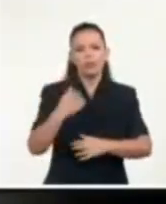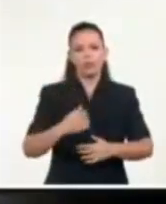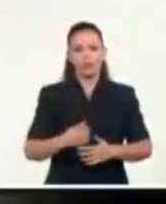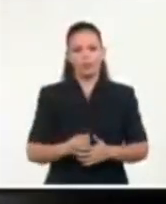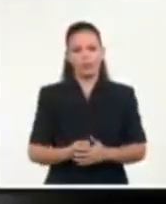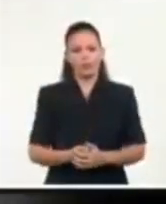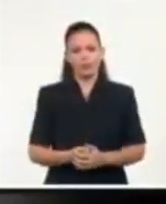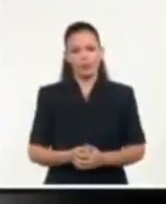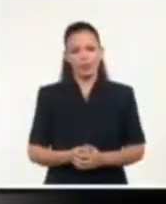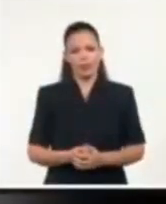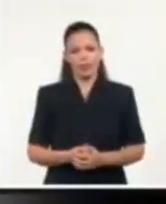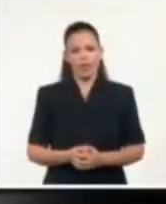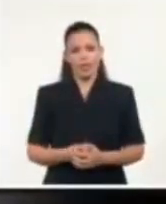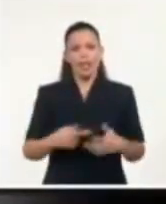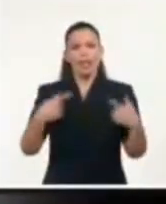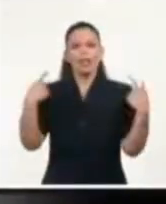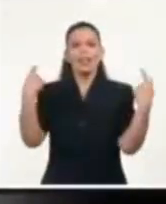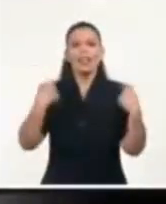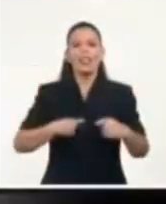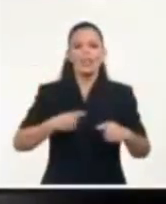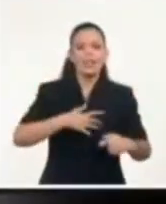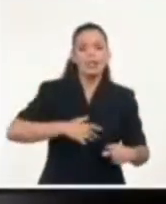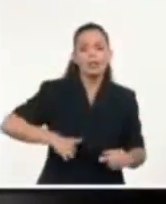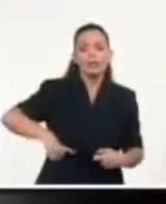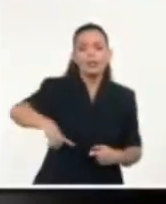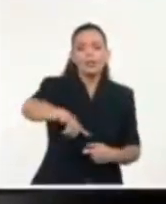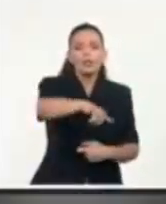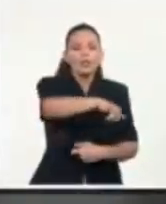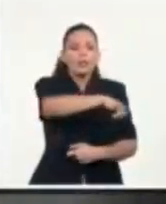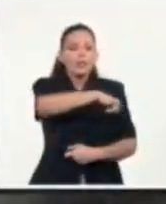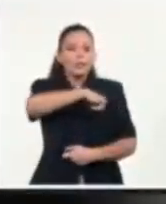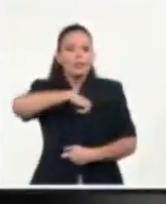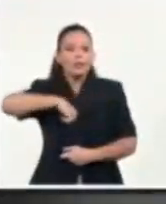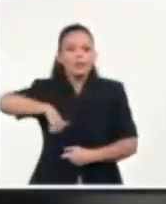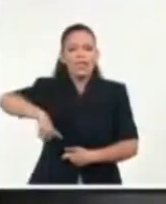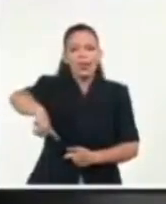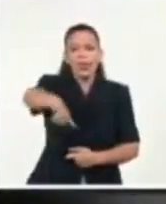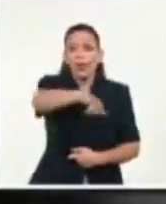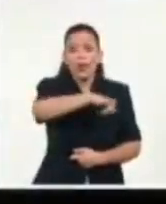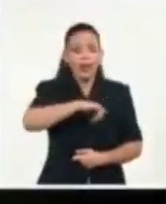que es un derecho inmemorial de los hombres.